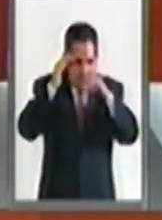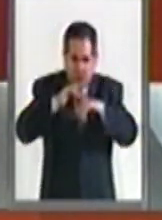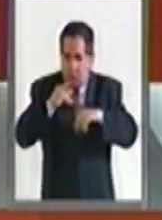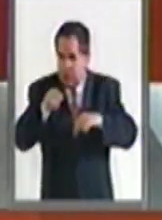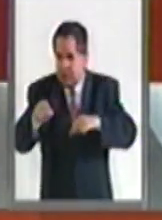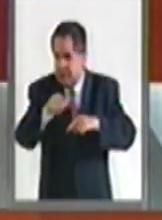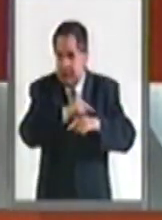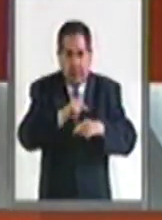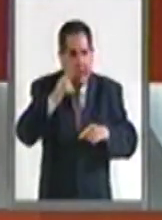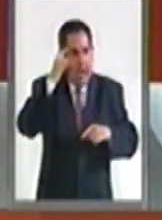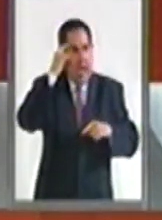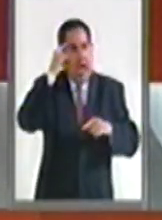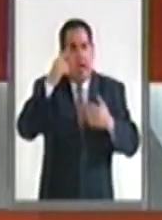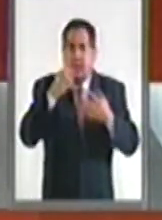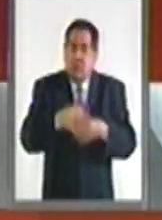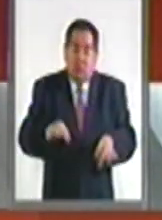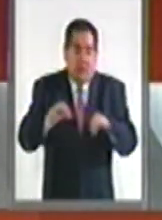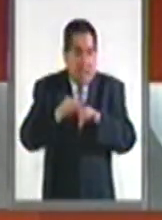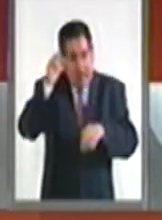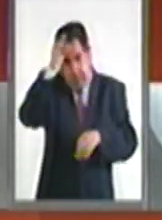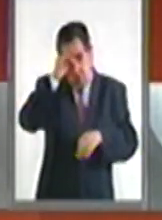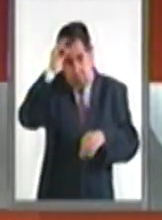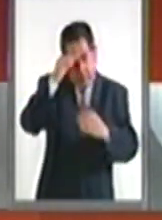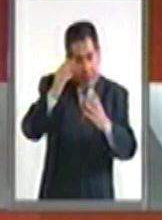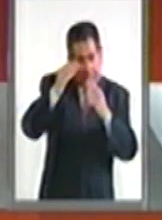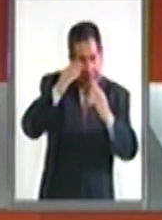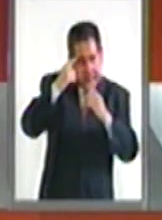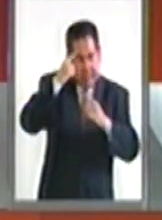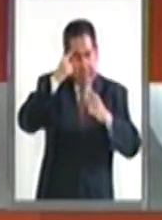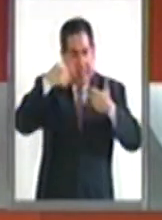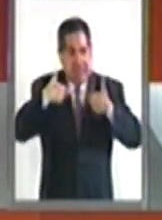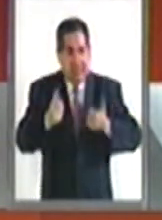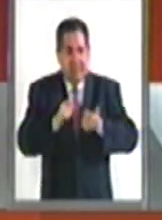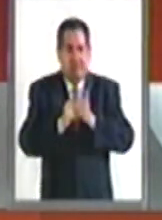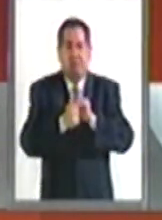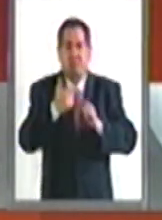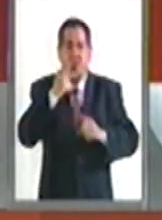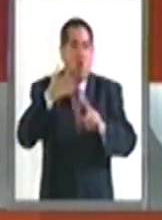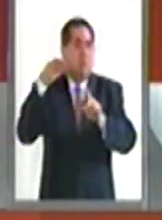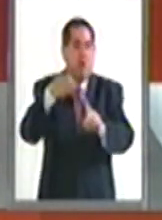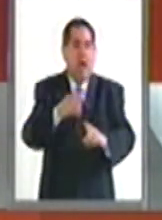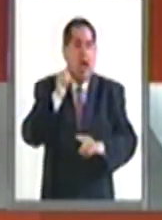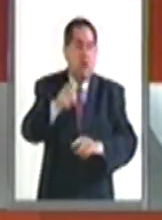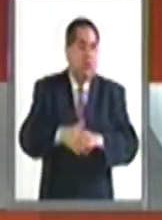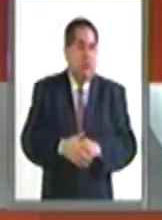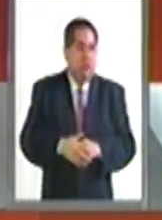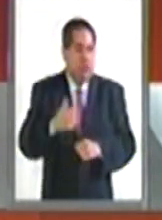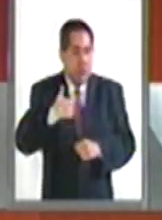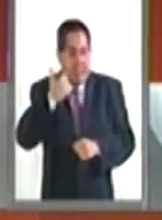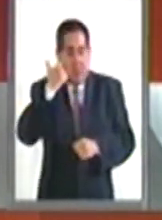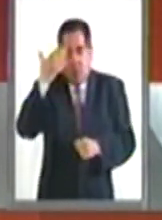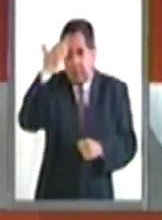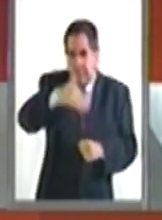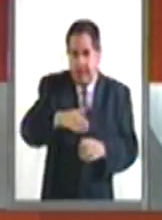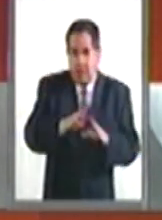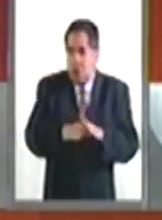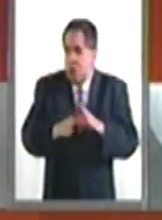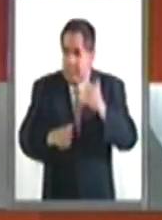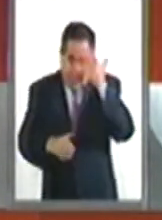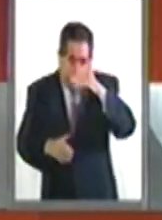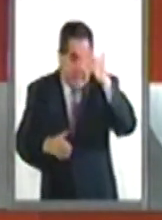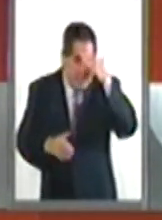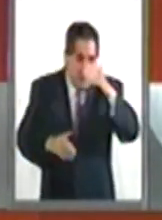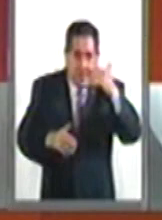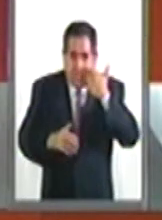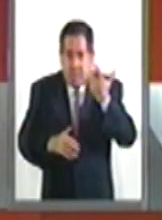es irrebatible una experiencia filosófica porque se busca siempre algo. Buscar saber a través de generar